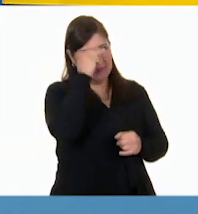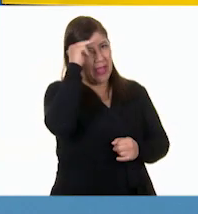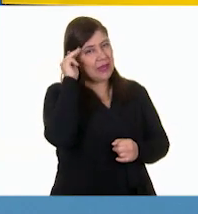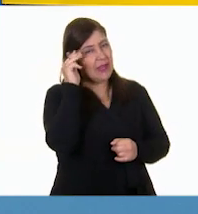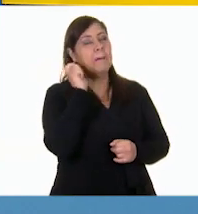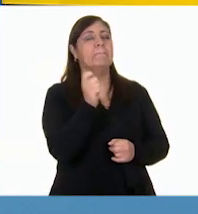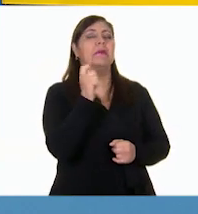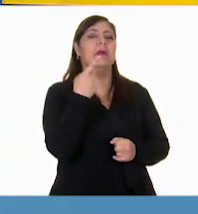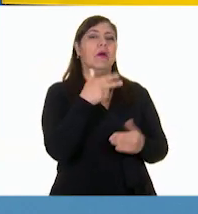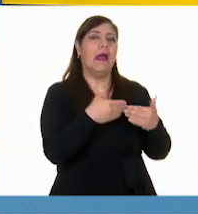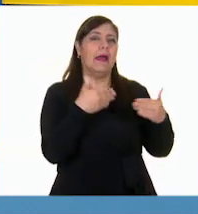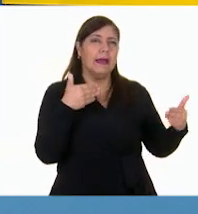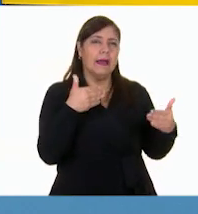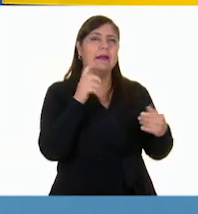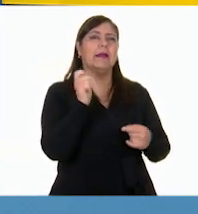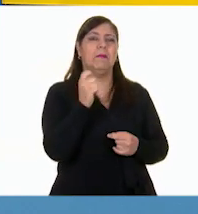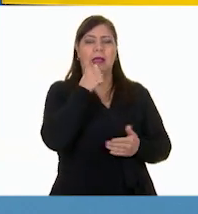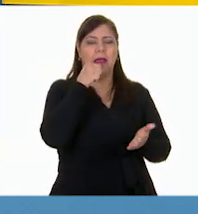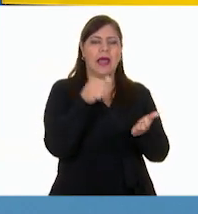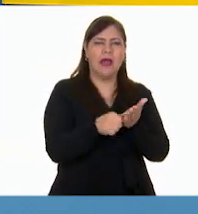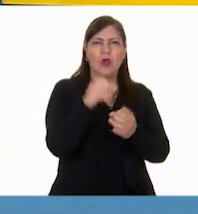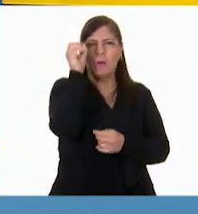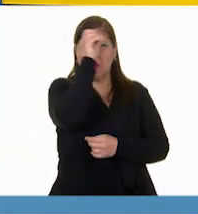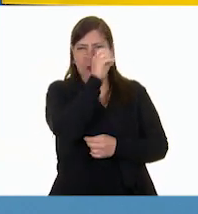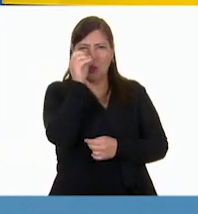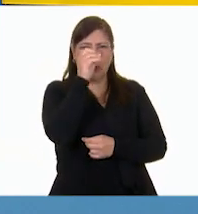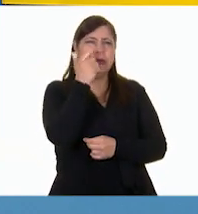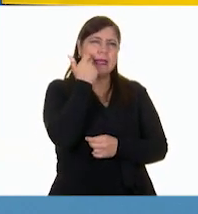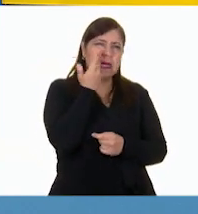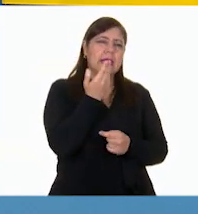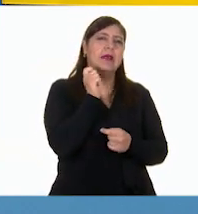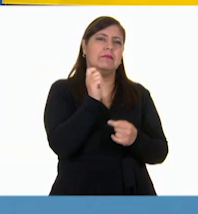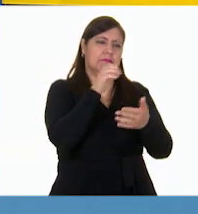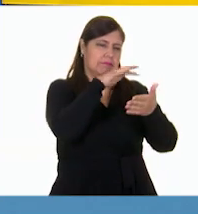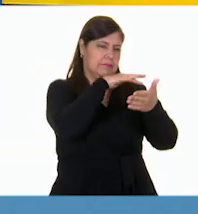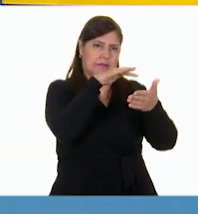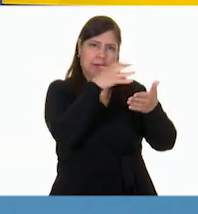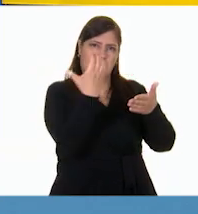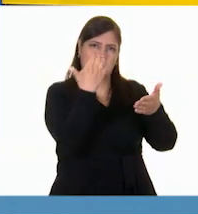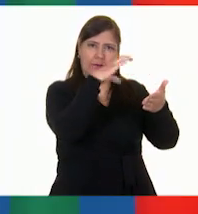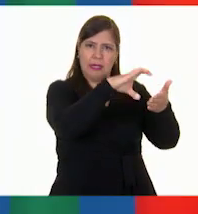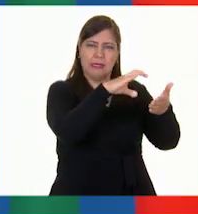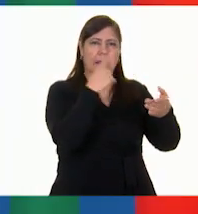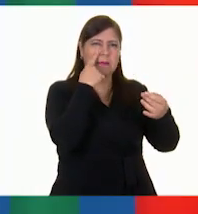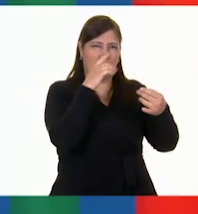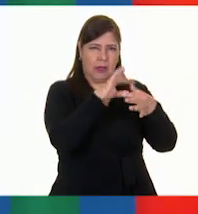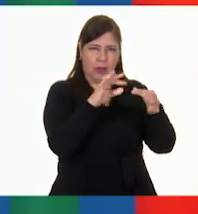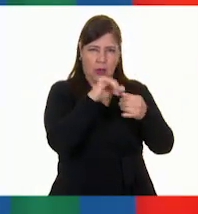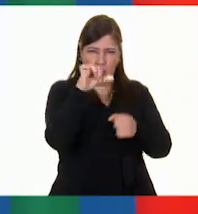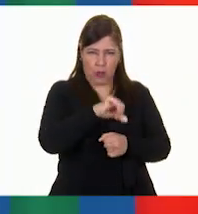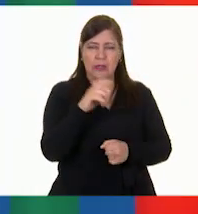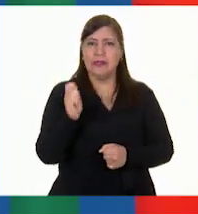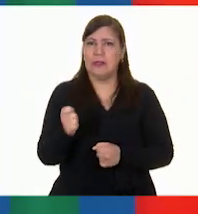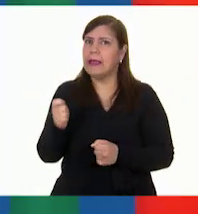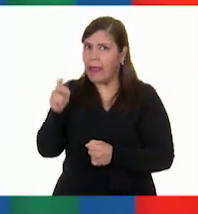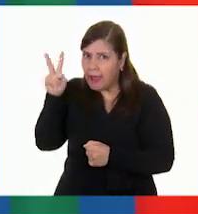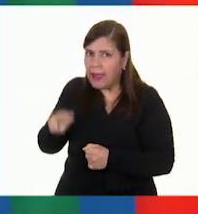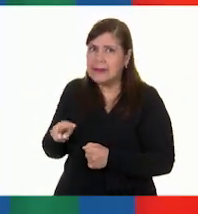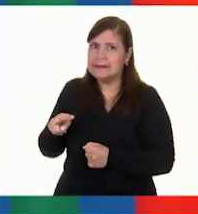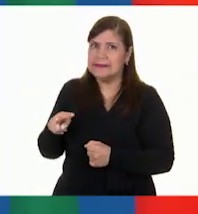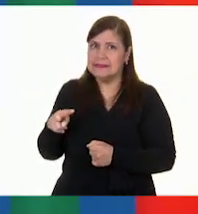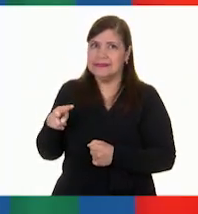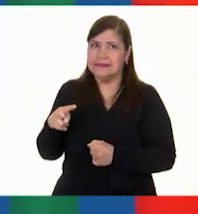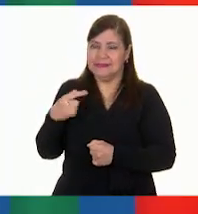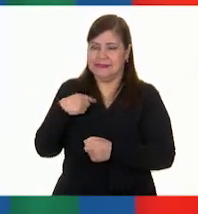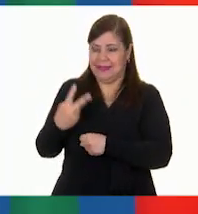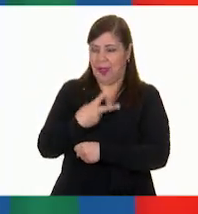el trabajo con la carta de opinión, me gustaría que leyéramos el texto de hoy. ¿Qué te parece? ¿De verdad, Gaby? Ay, no lo puedo creer,